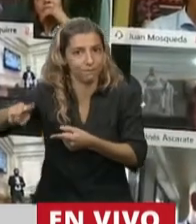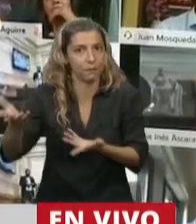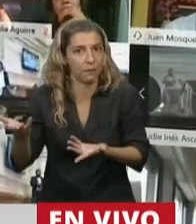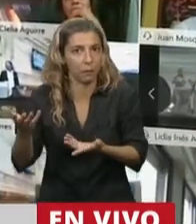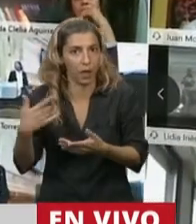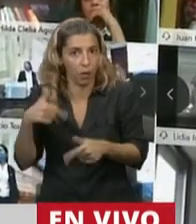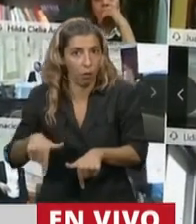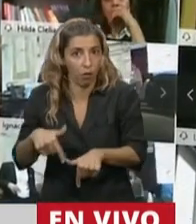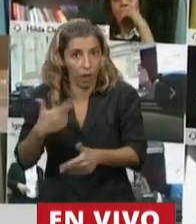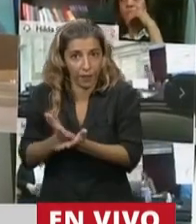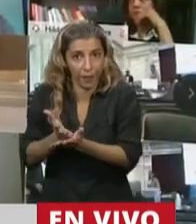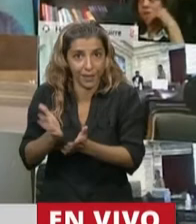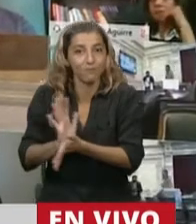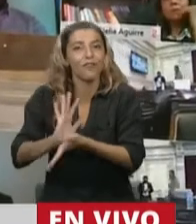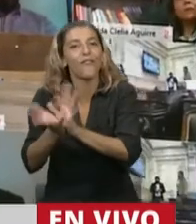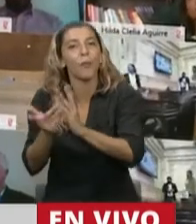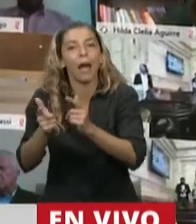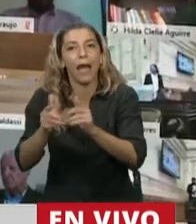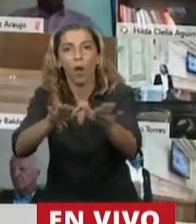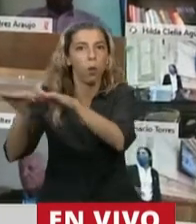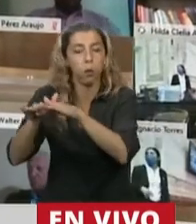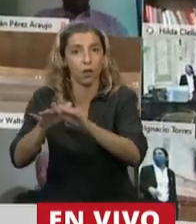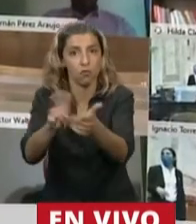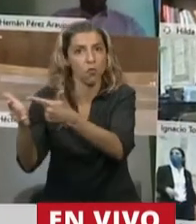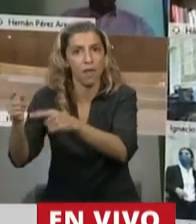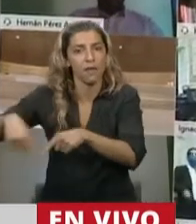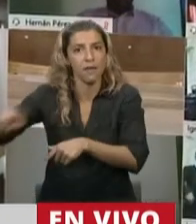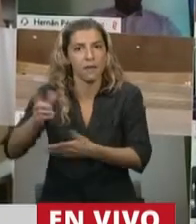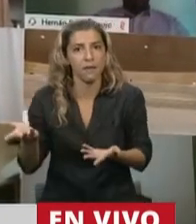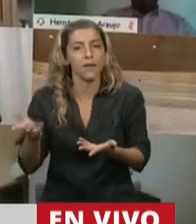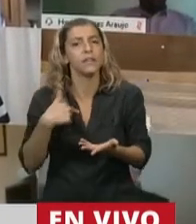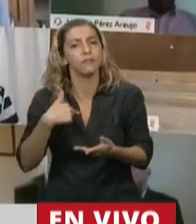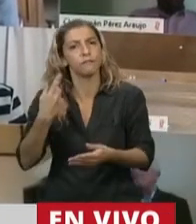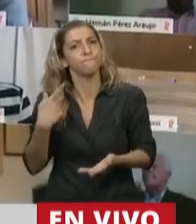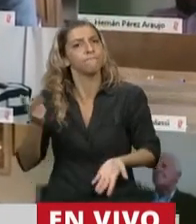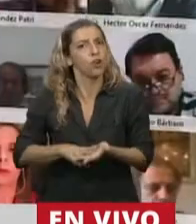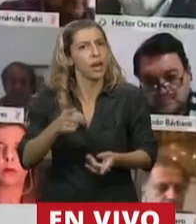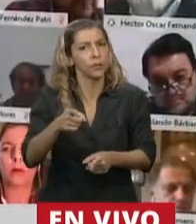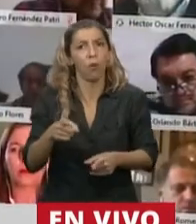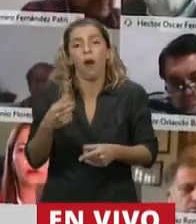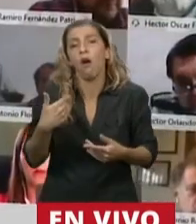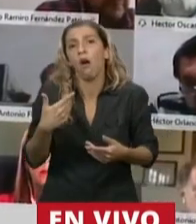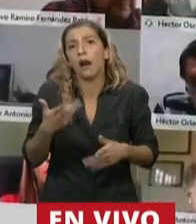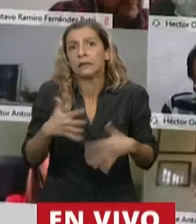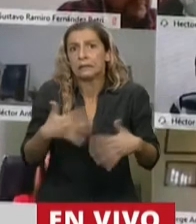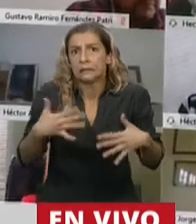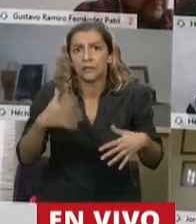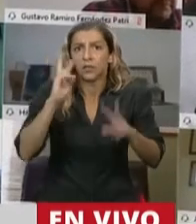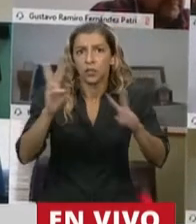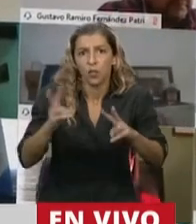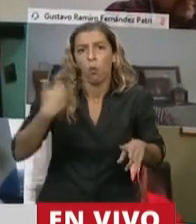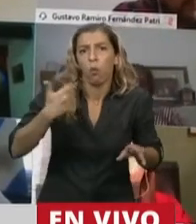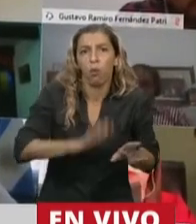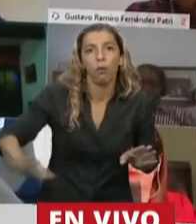está sucediendo ahora es producto de una decisión política y del enorme esfuerzo que hacen cotidianamente a lo largo y a lo